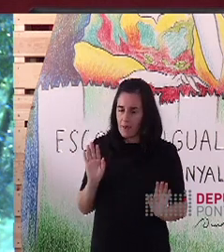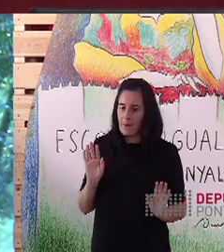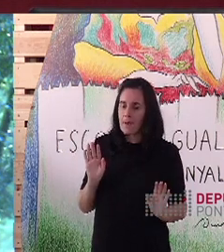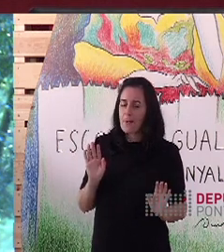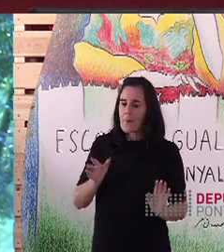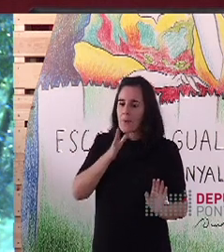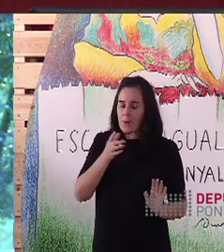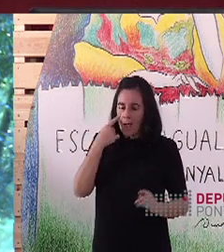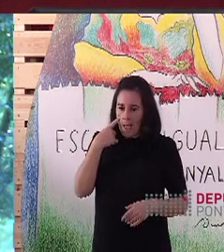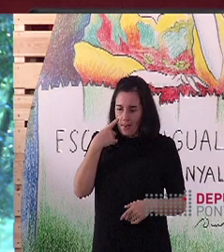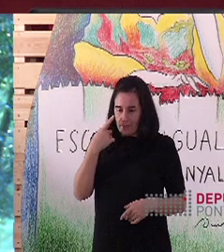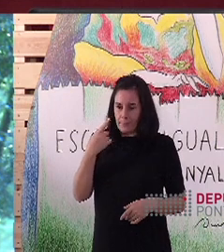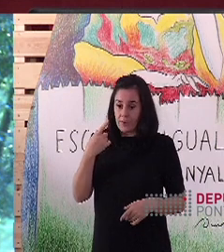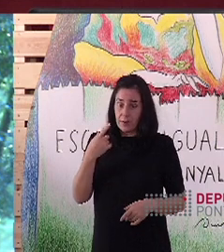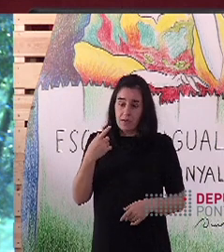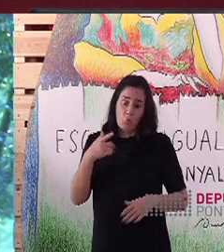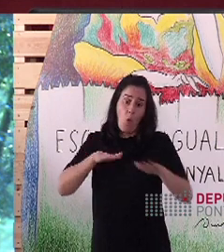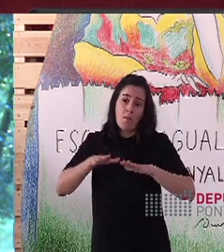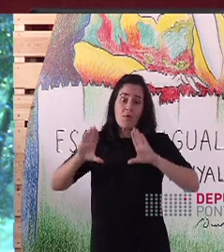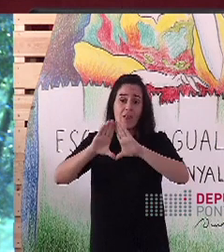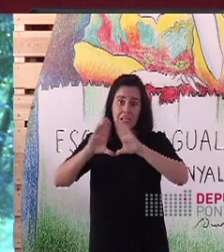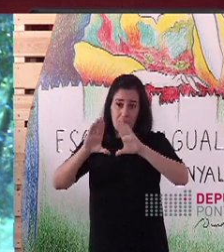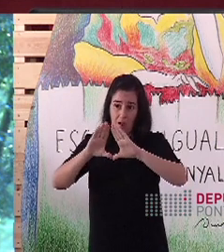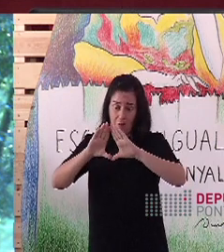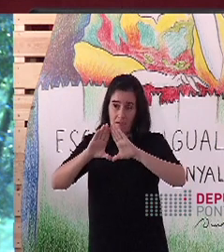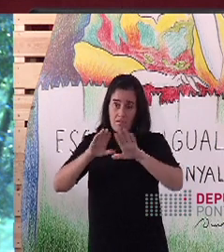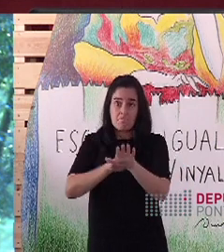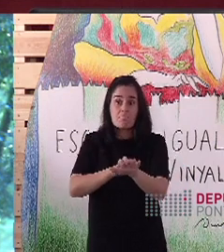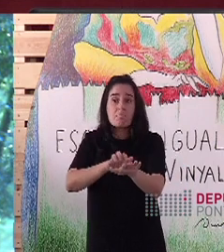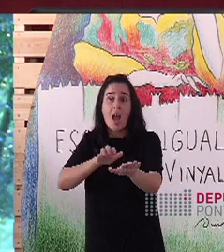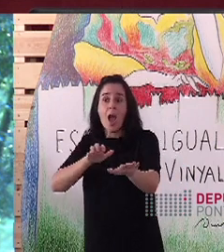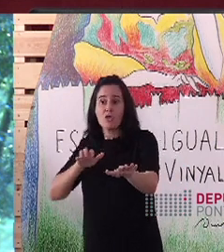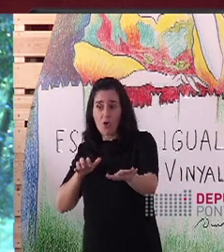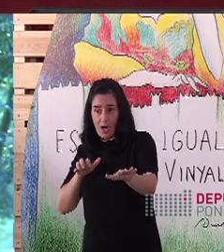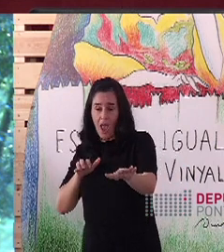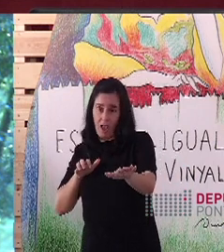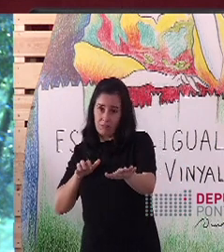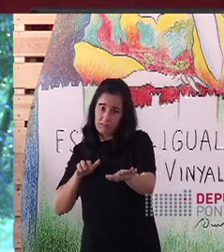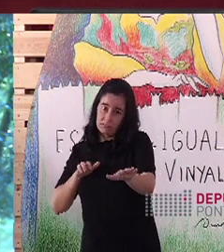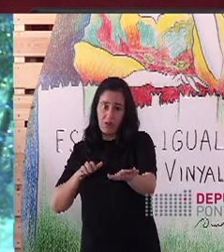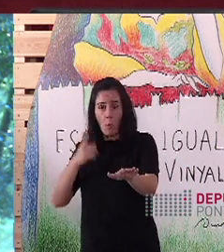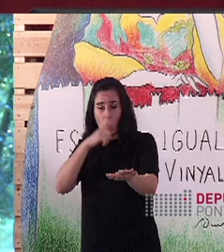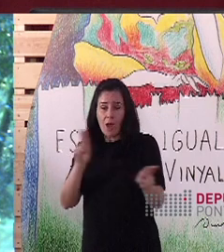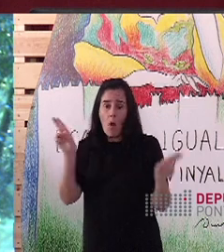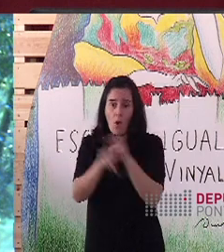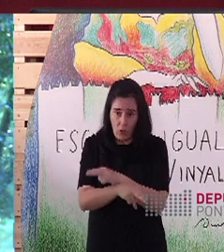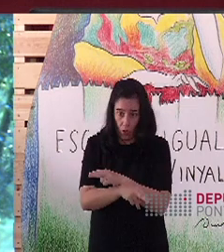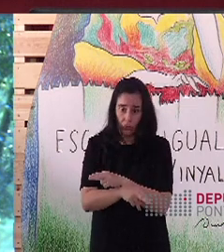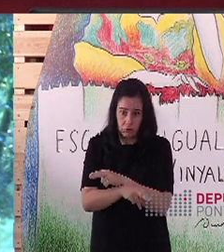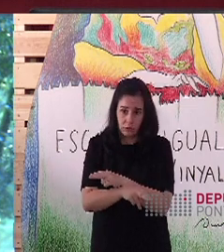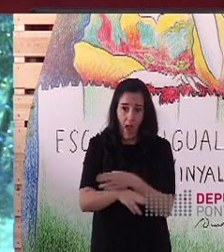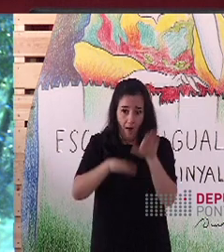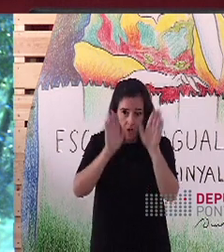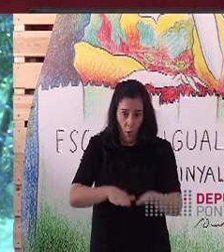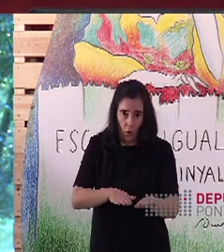la mayor parte del movimiento feminista está no solamente por la abolición de la prostitución, no solamente tiene una